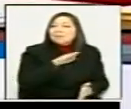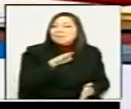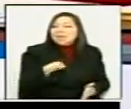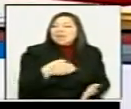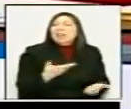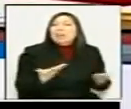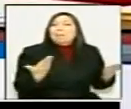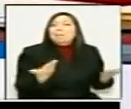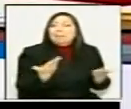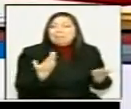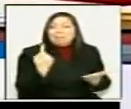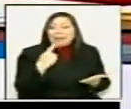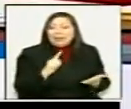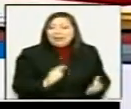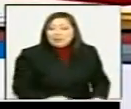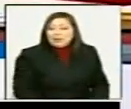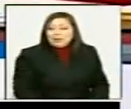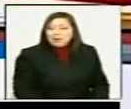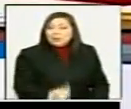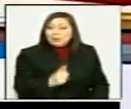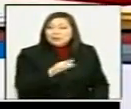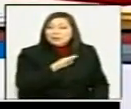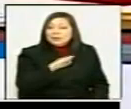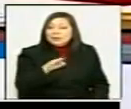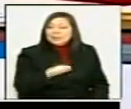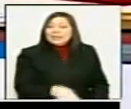hecho. Uno de los viajes,